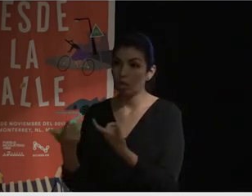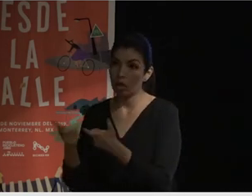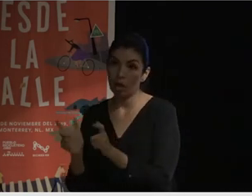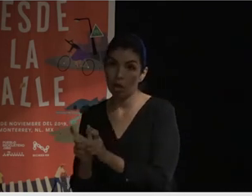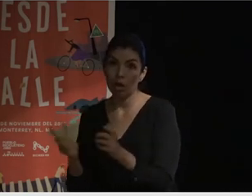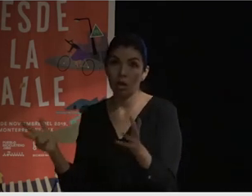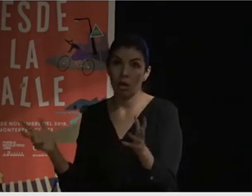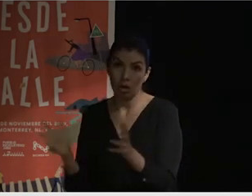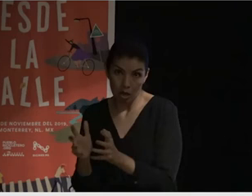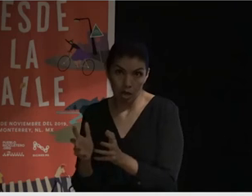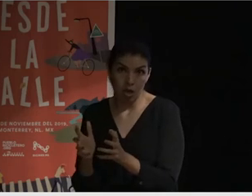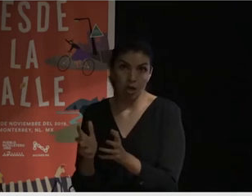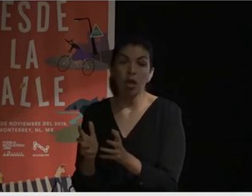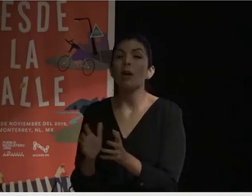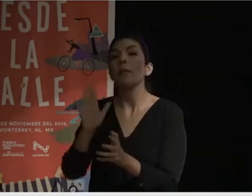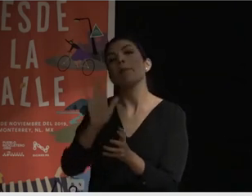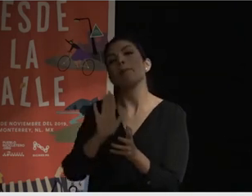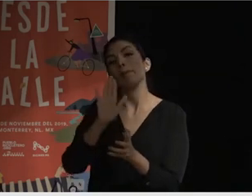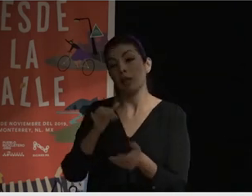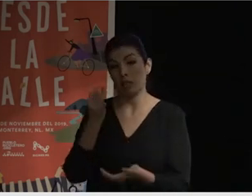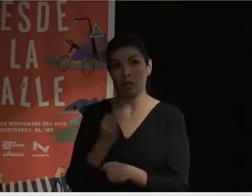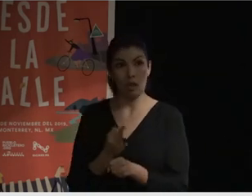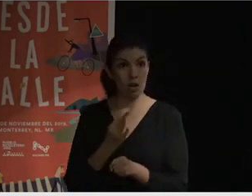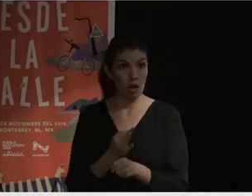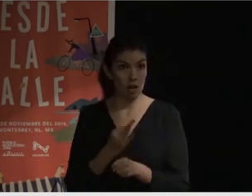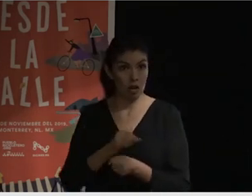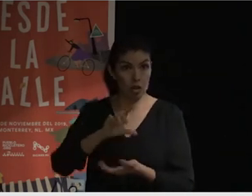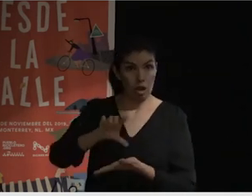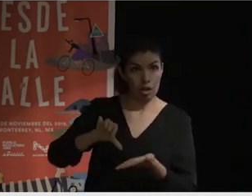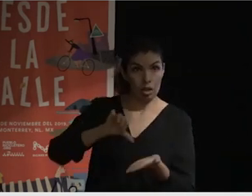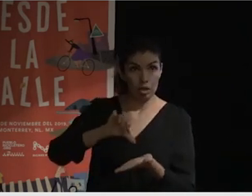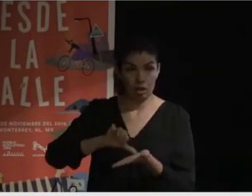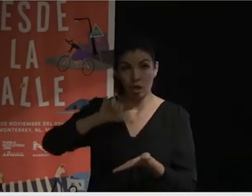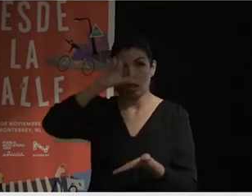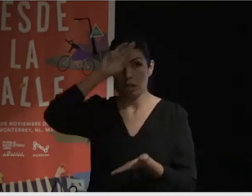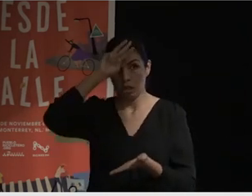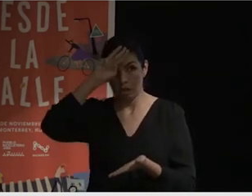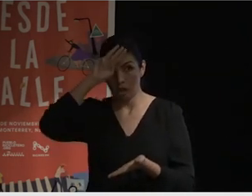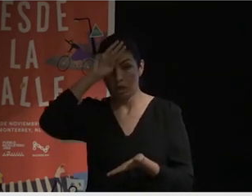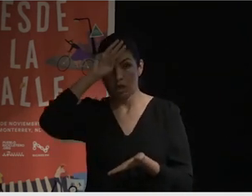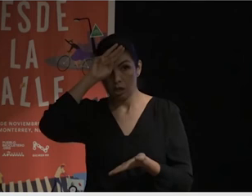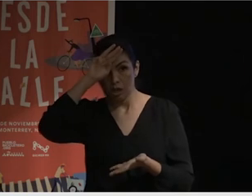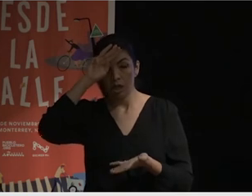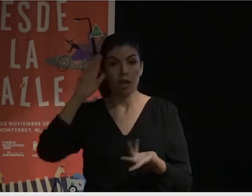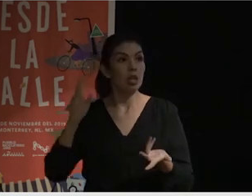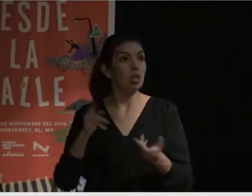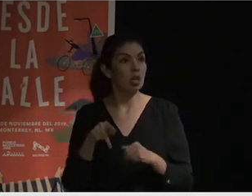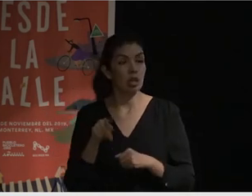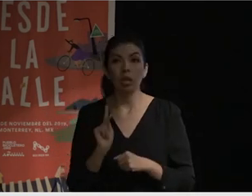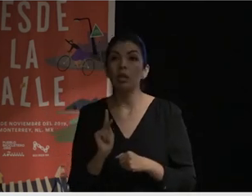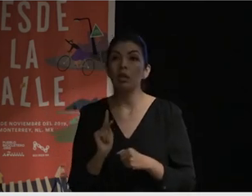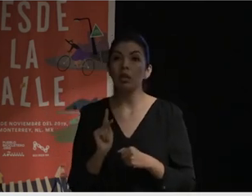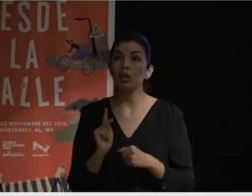un lugar, en el centro de la ciudad, creyendo en esta identidad y no afuera, que no tengo nada en contra de la gente que se va a ir ahorita a comprar, pero sí, o